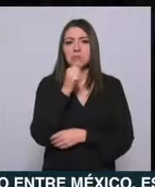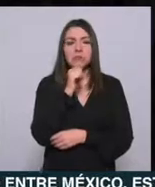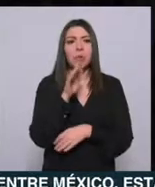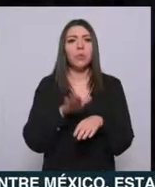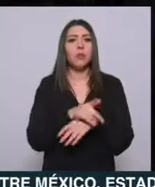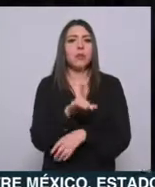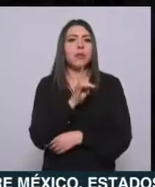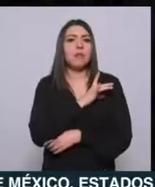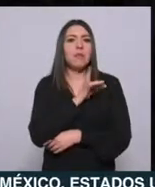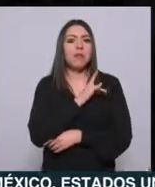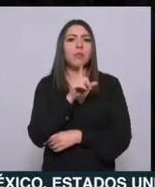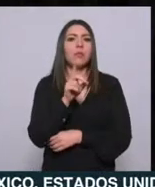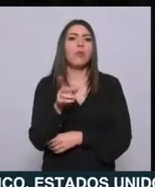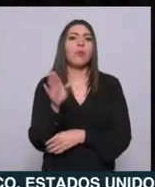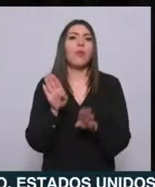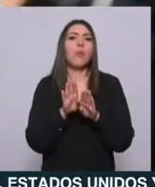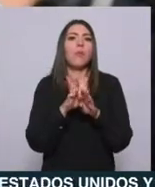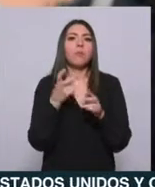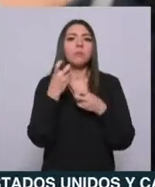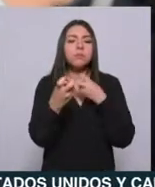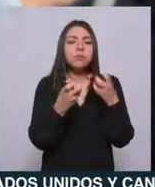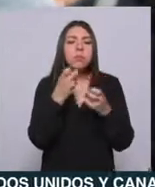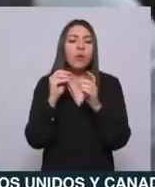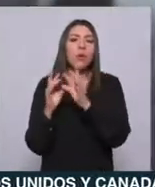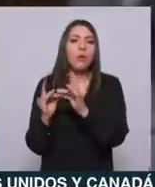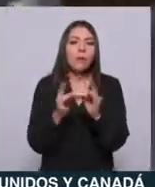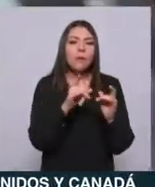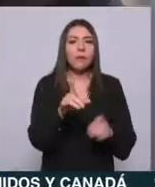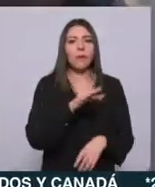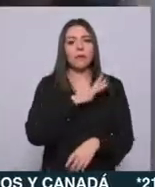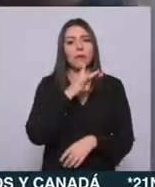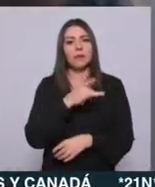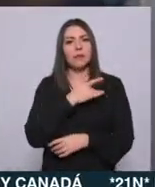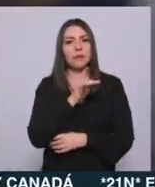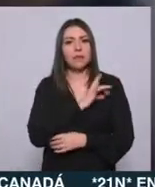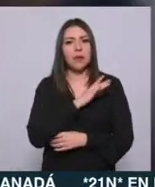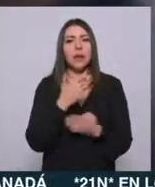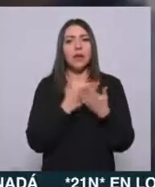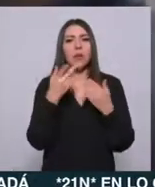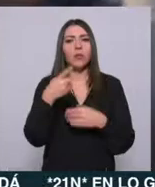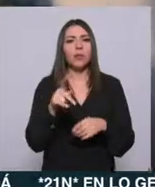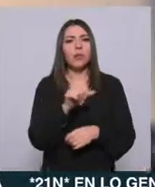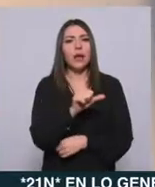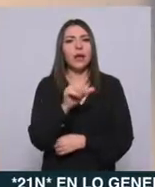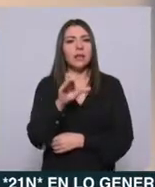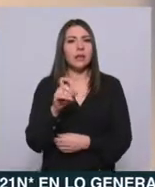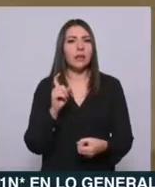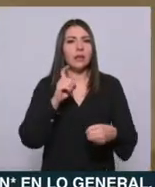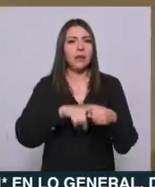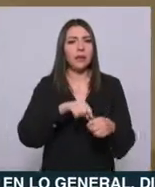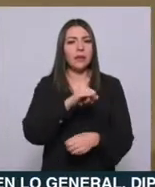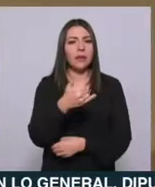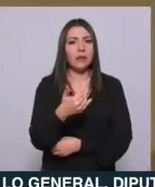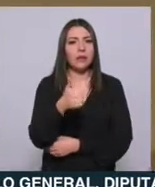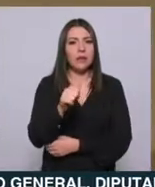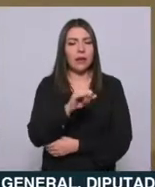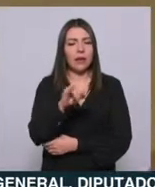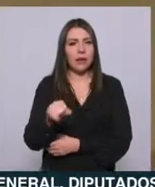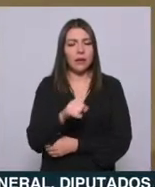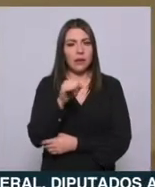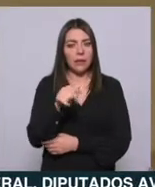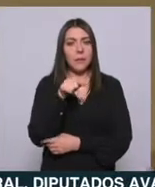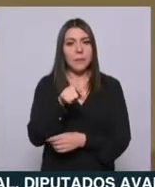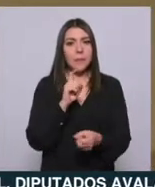al activismo en YAG, Paola salió adelante al mismo tiempo que pudo ayudar a jóvenes que se encontraban en una situación similar. Considera que